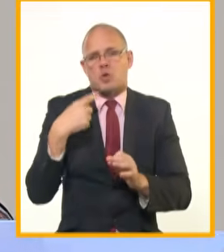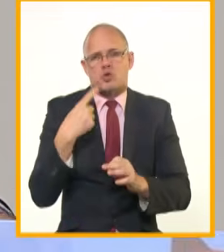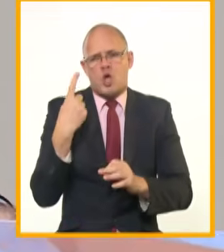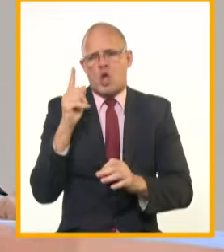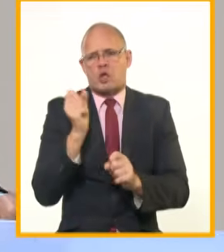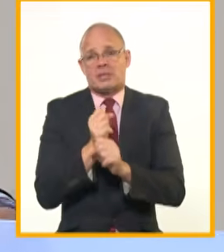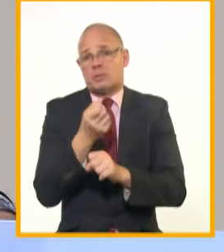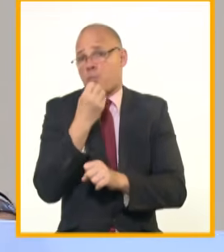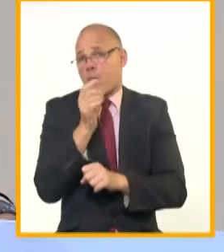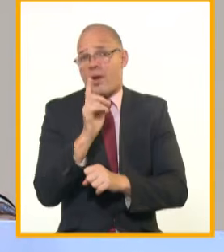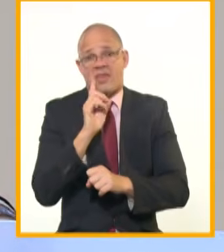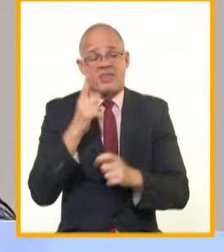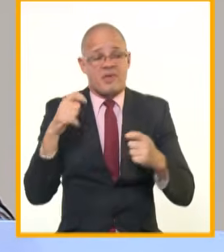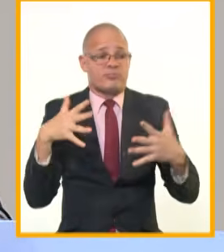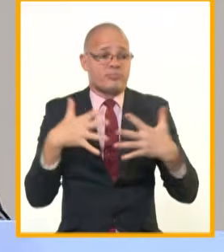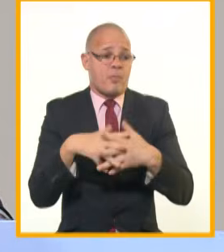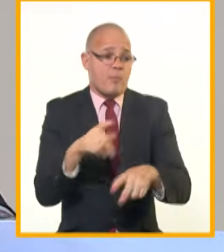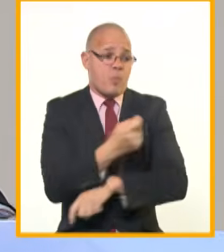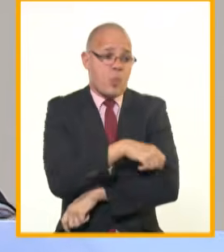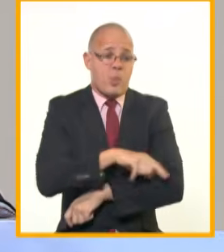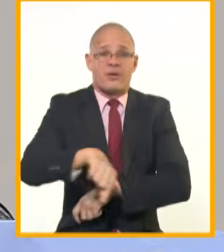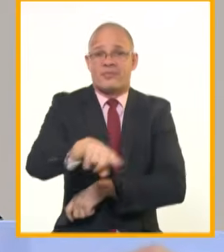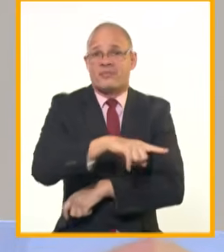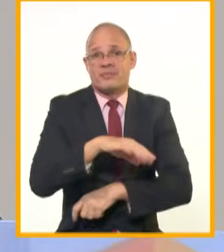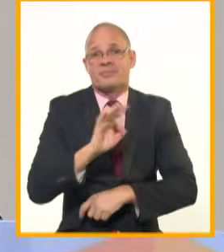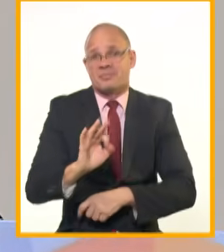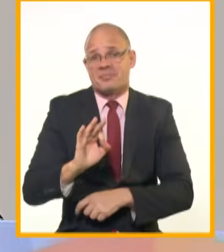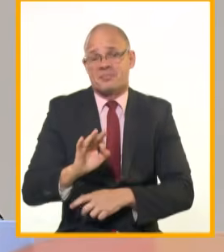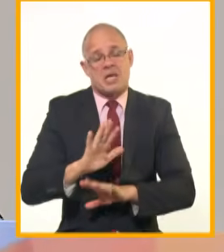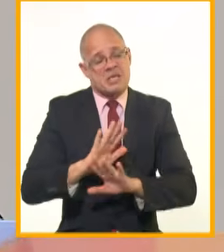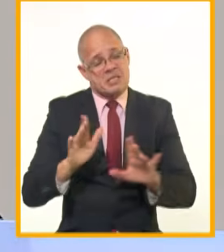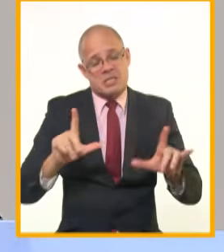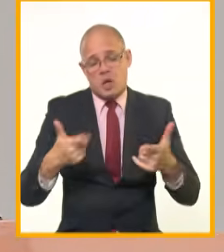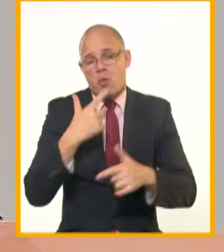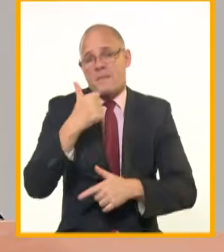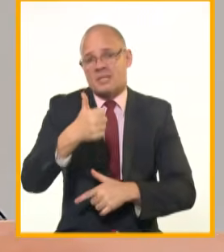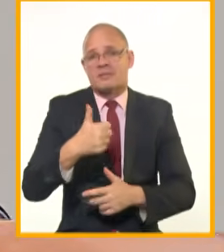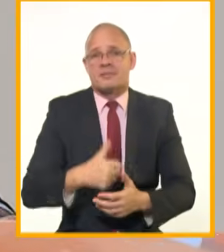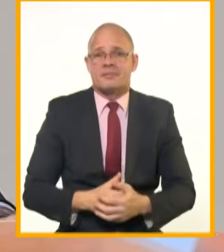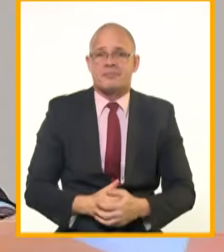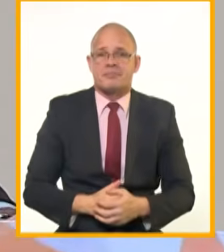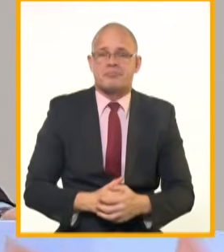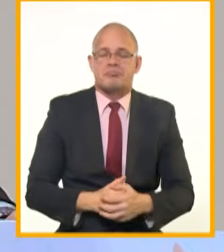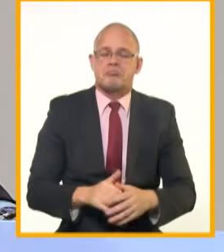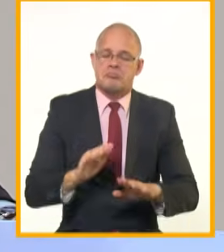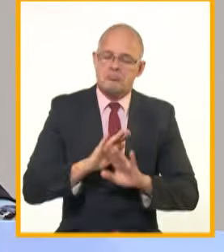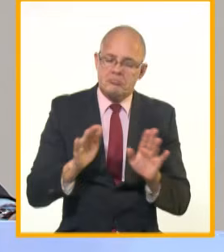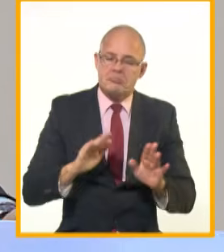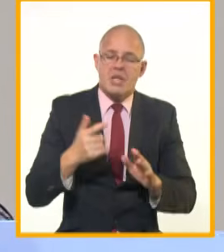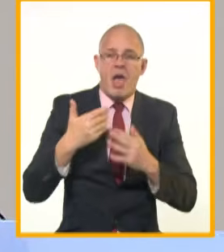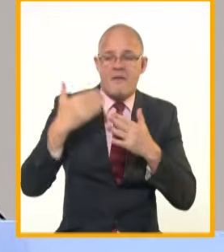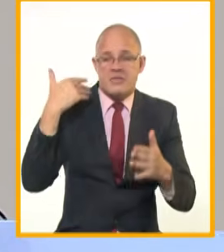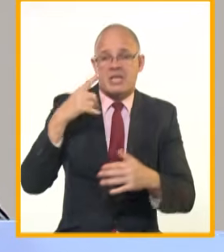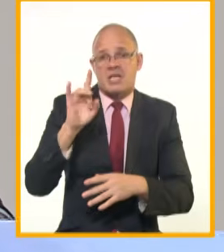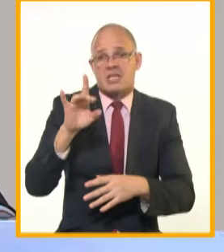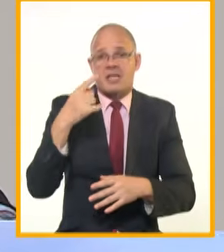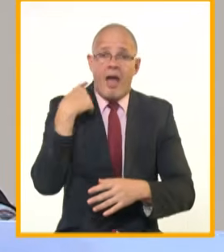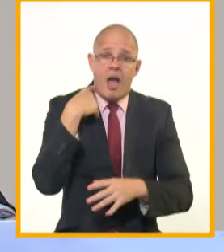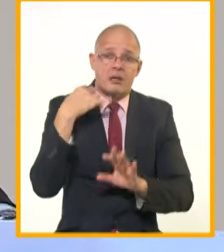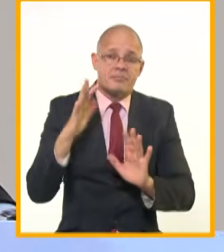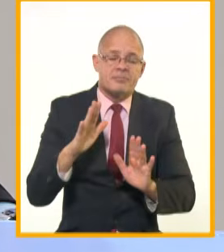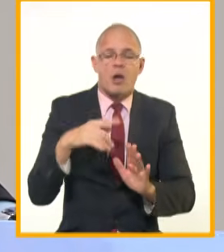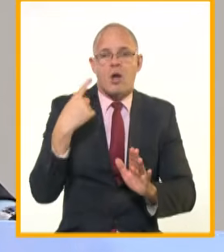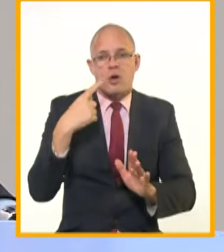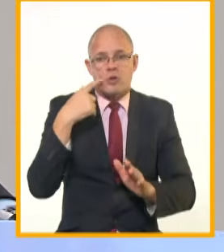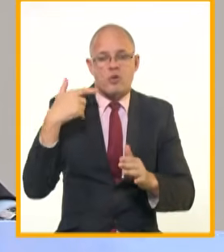de la población y el protagonismo de la población no hubiese sido posible lograrlo. Y estos 15 años, un tanto que quisimos reflejar esto. Y siempre dijimos que